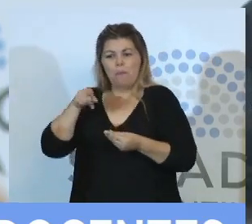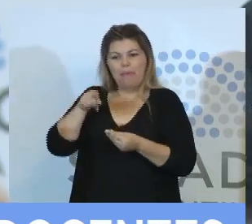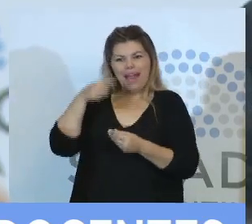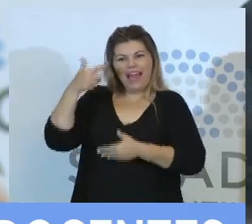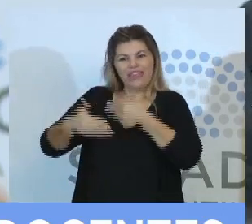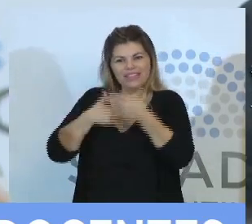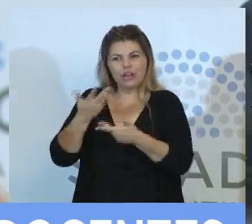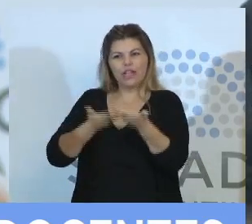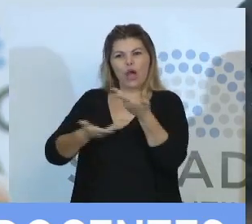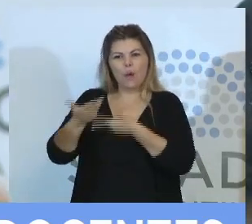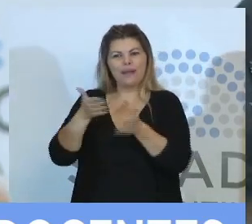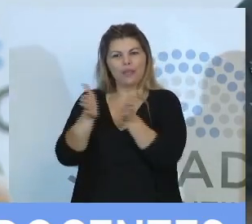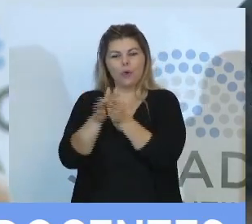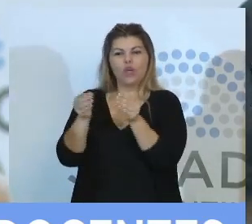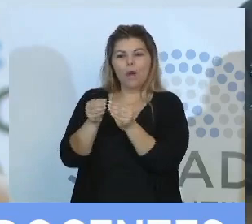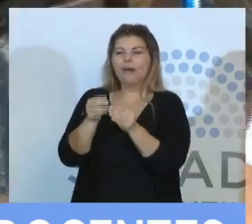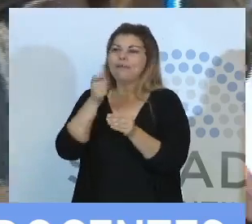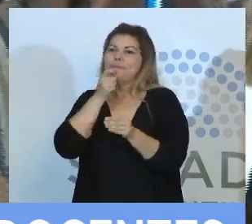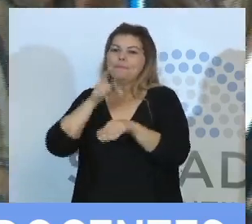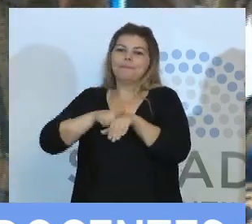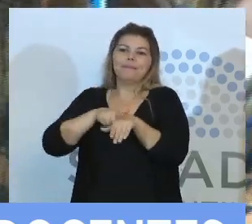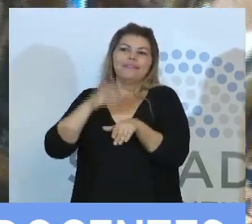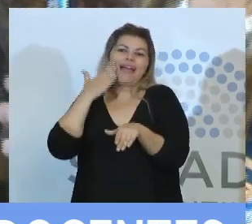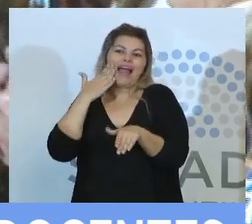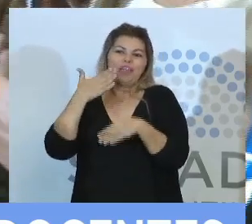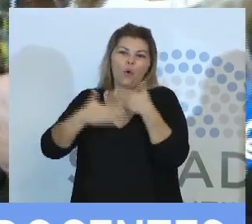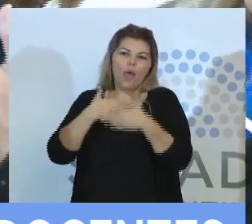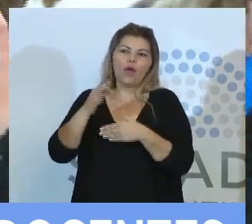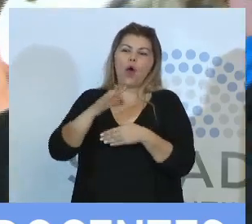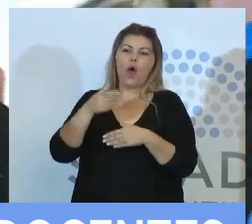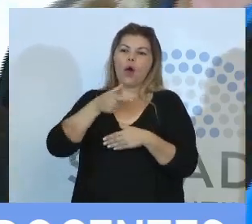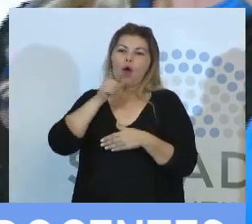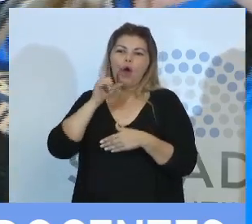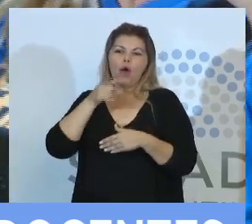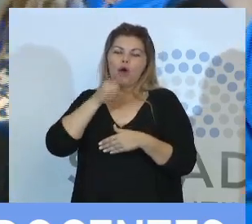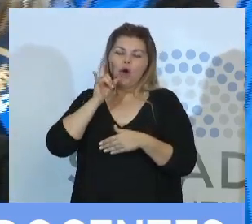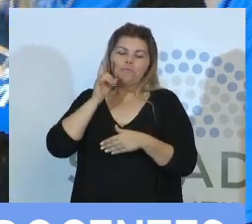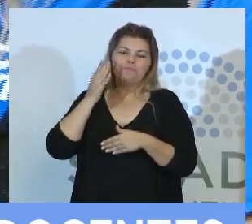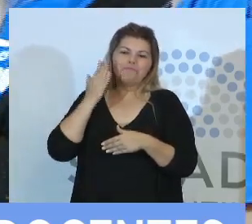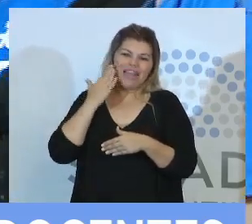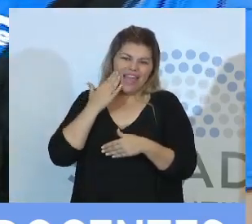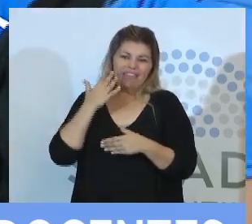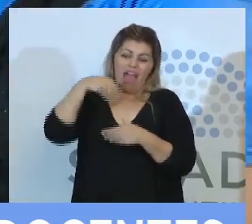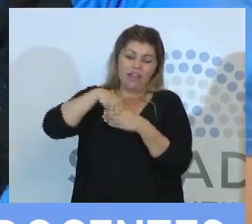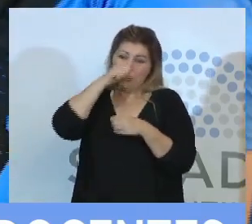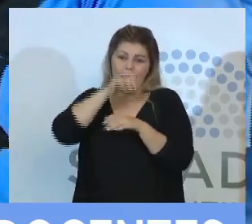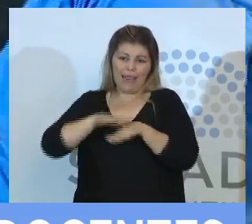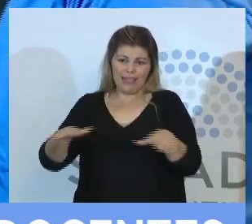a compartir con sus compañeros una tarde de juego o la merienda o lo que fuese en el jardín.